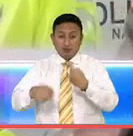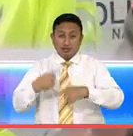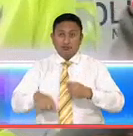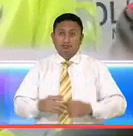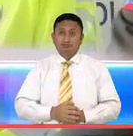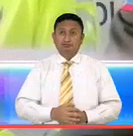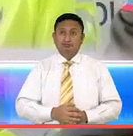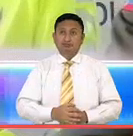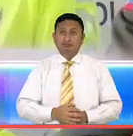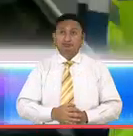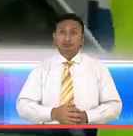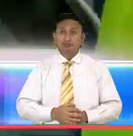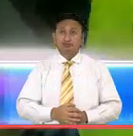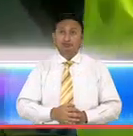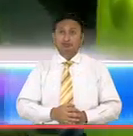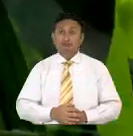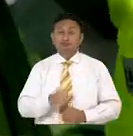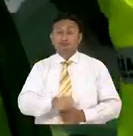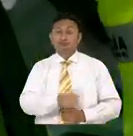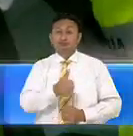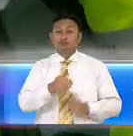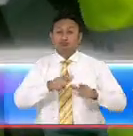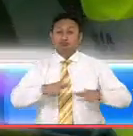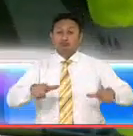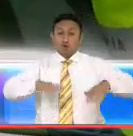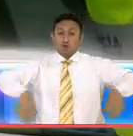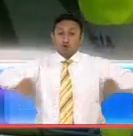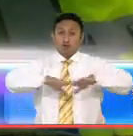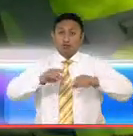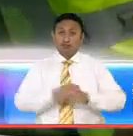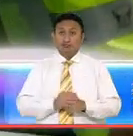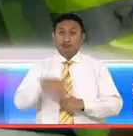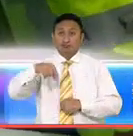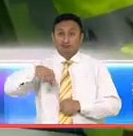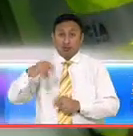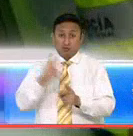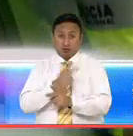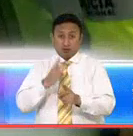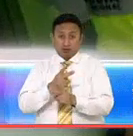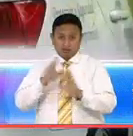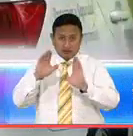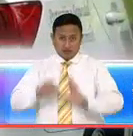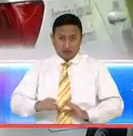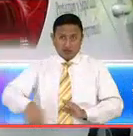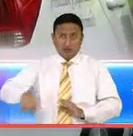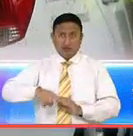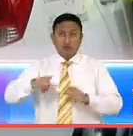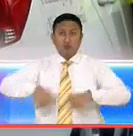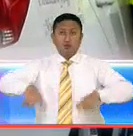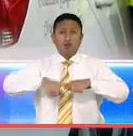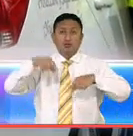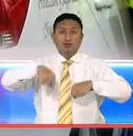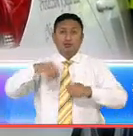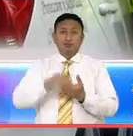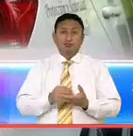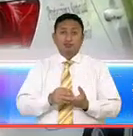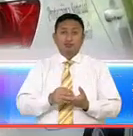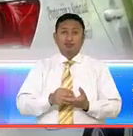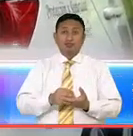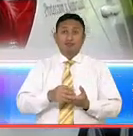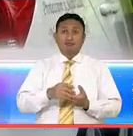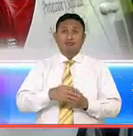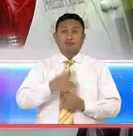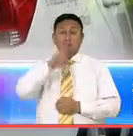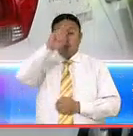de este cuadro en otro caso en varios operativos dirigidos a bajar el nivel de inseguridad en los diferentes circuitos del cantón rumiñahui y